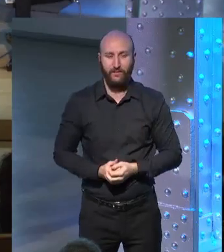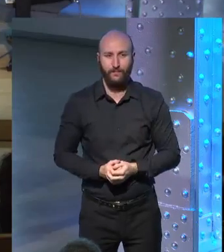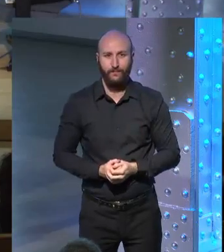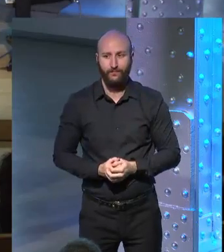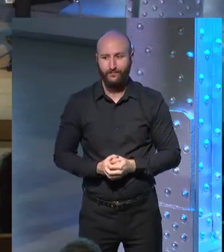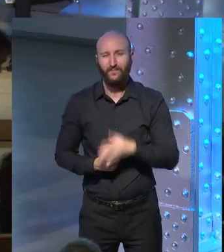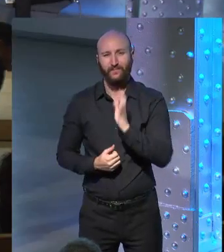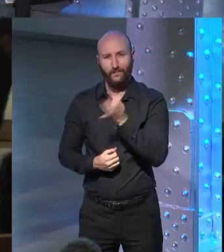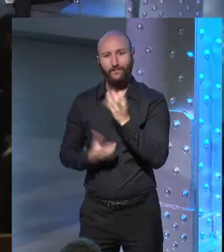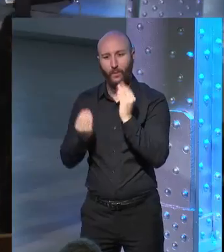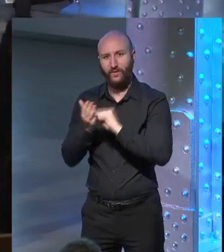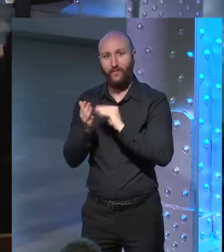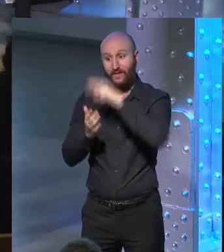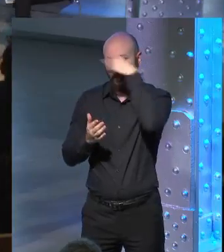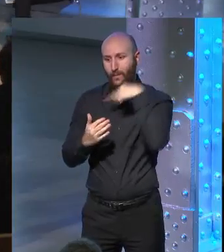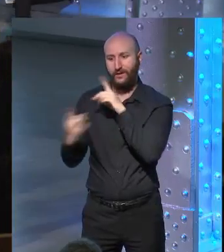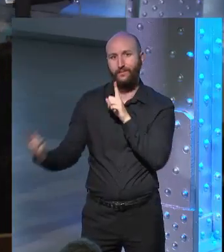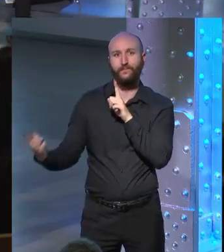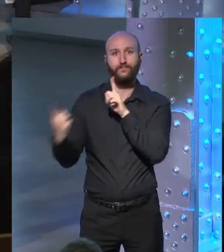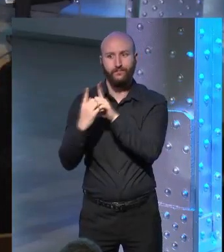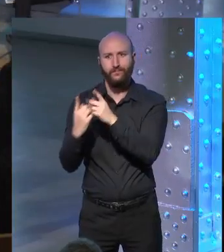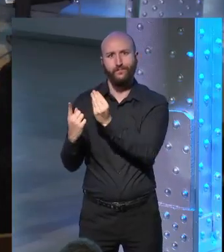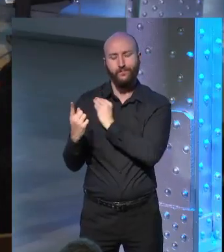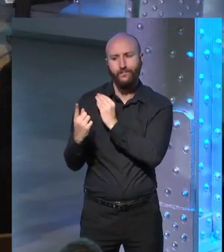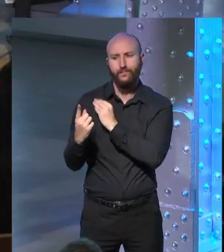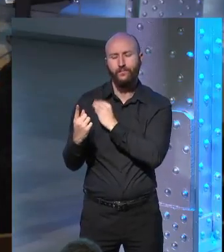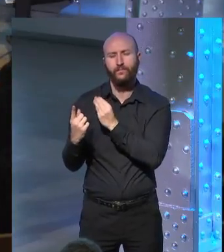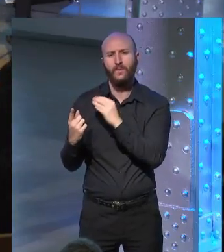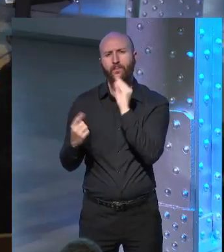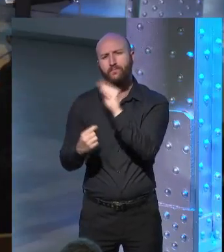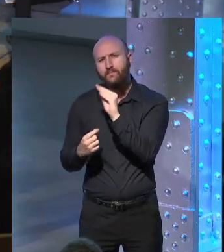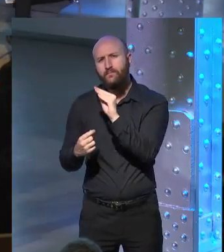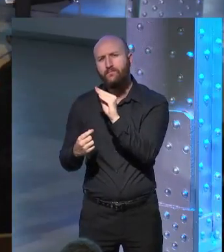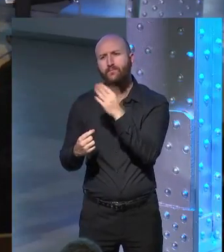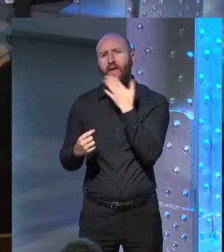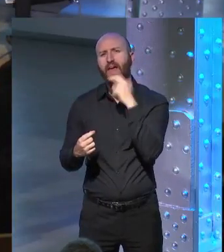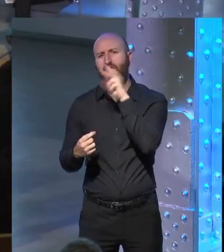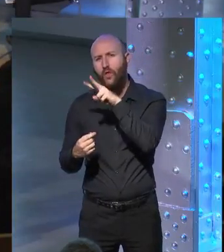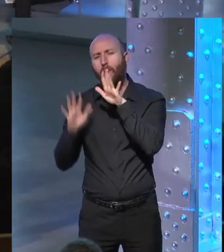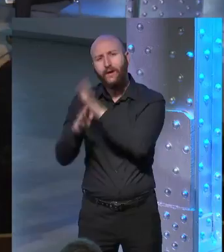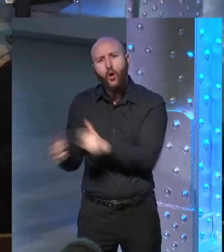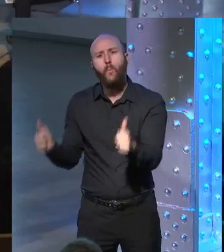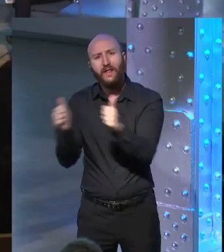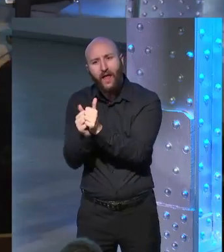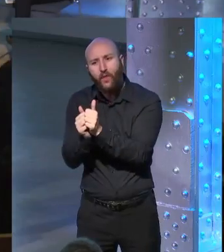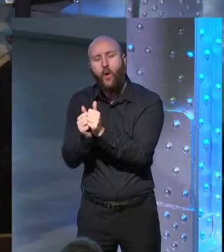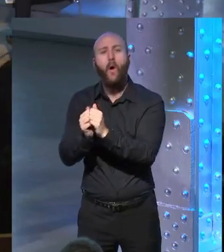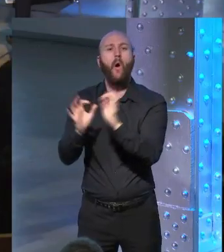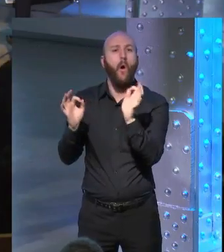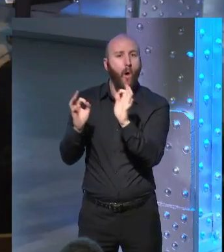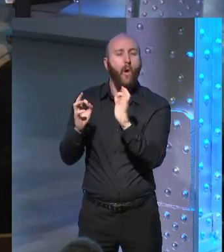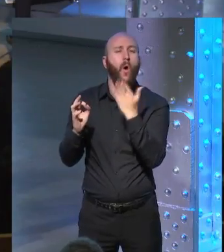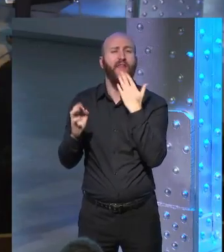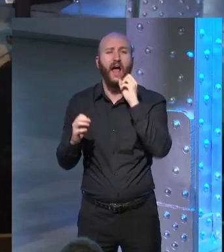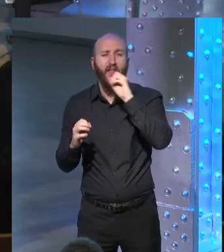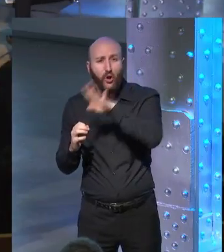yo me encuentro con padres que me preguntan, ¿es mejor hacerlo con 12 años acompañado o con 14 y ya un